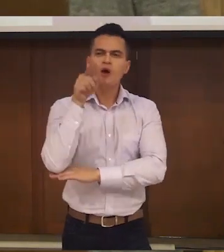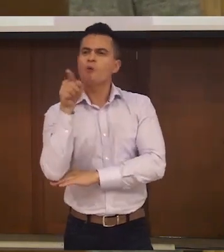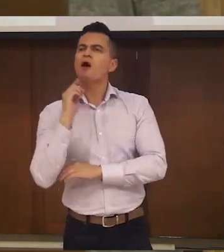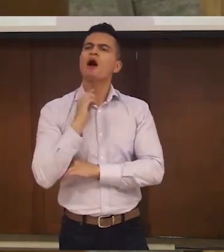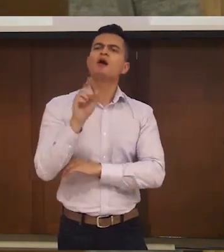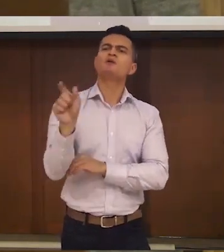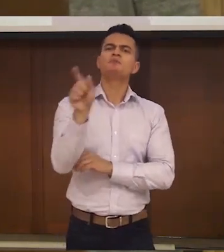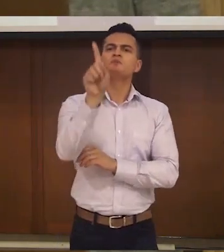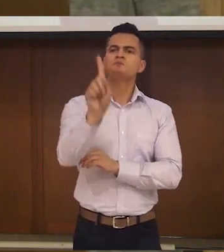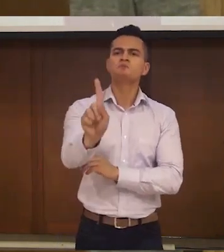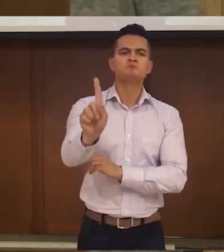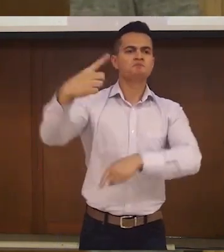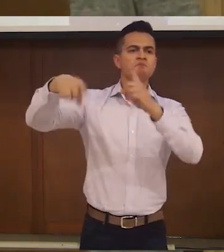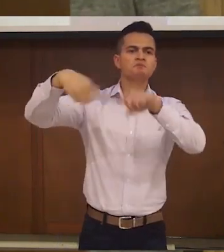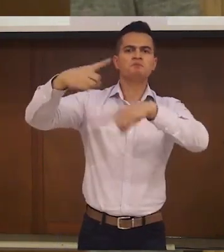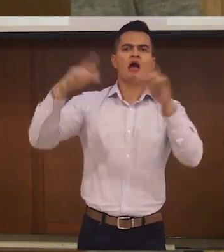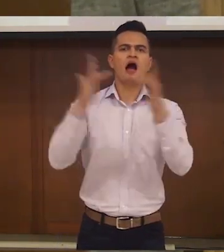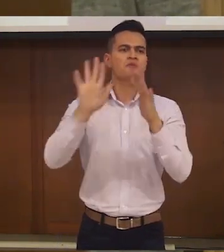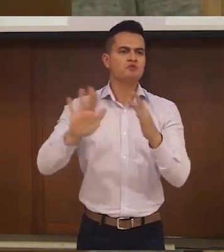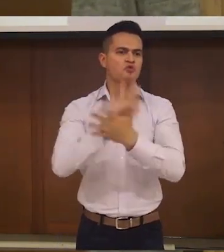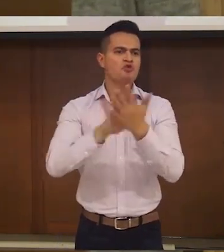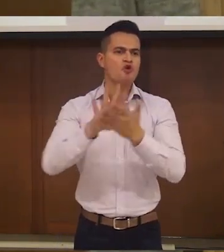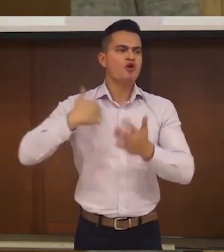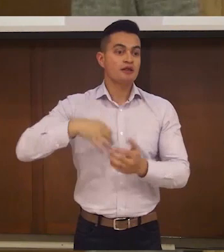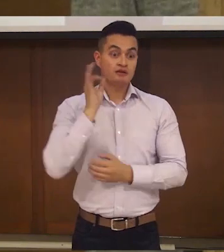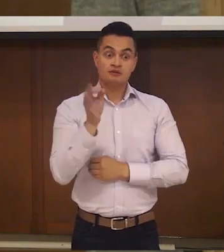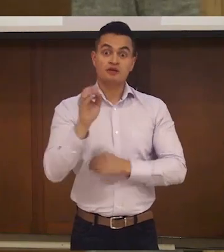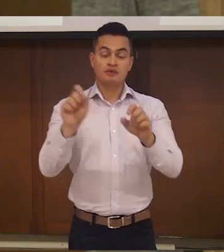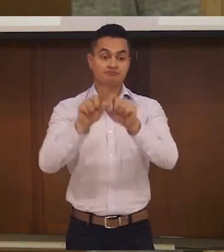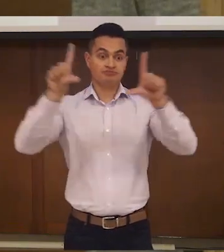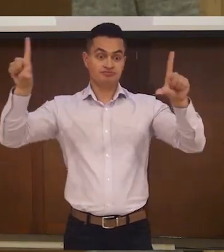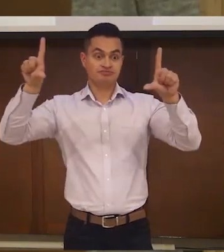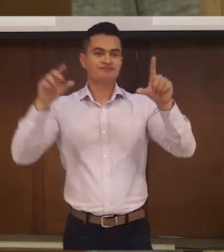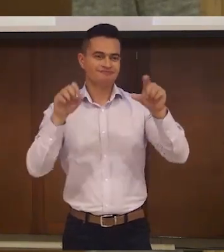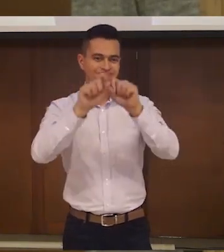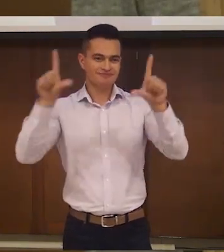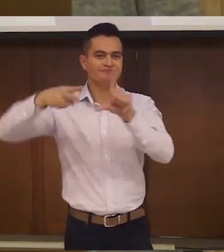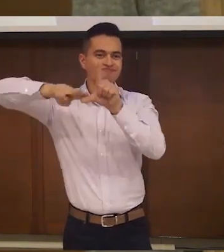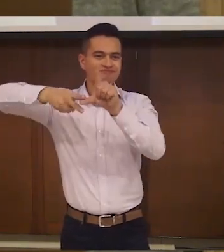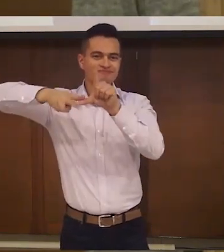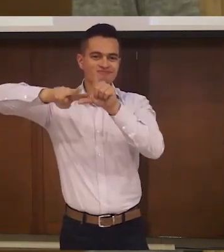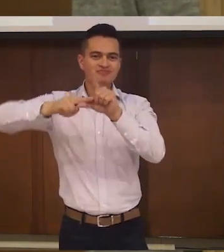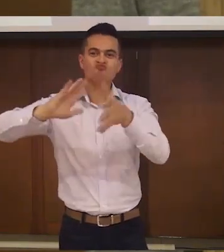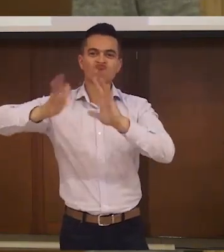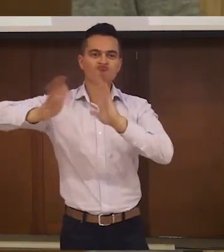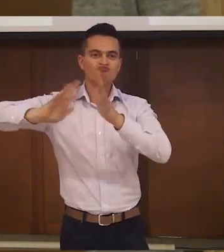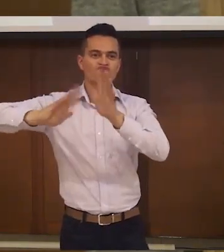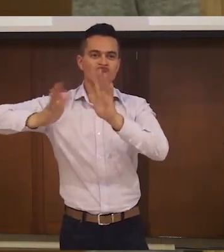lengua de señas argentina, que es lengua oficial, los discursos siempre está en la televisión, el cuadradito con el